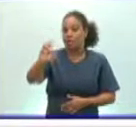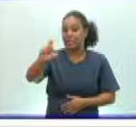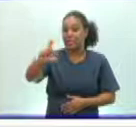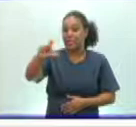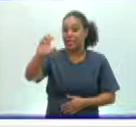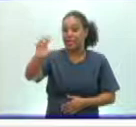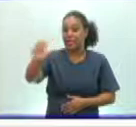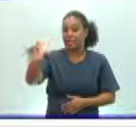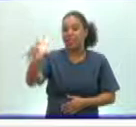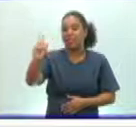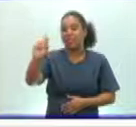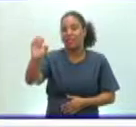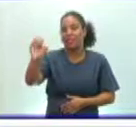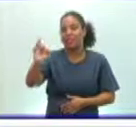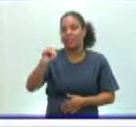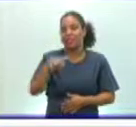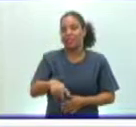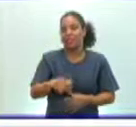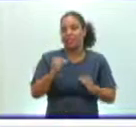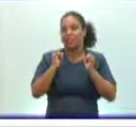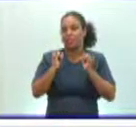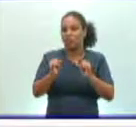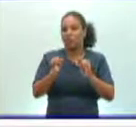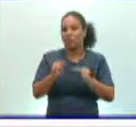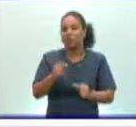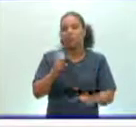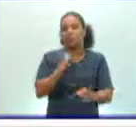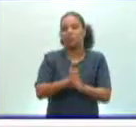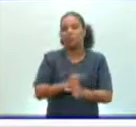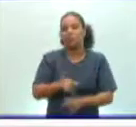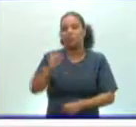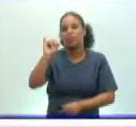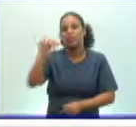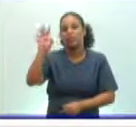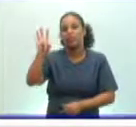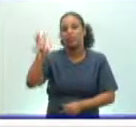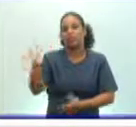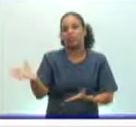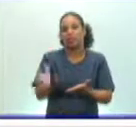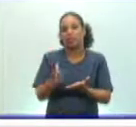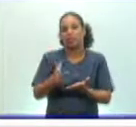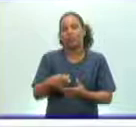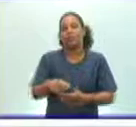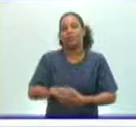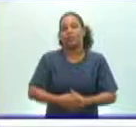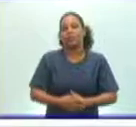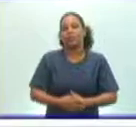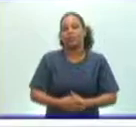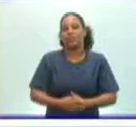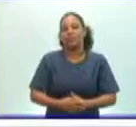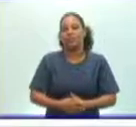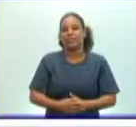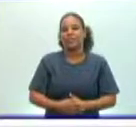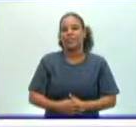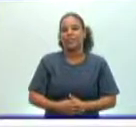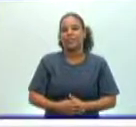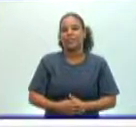Esta información también la tienes en la página 64 de tu libro de texto.